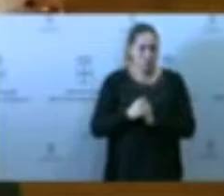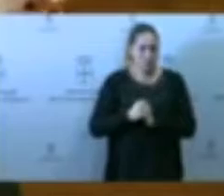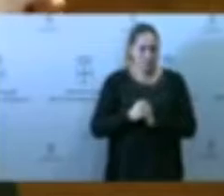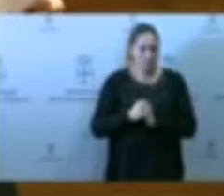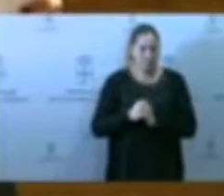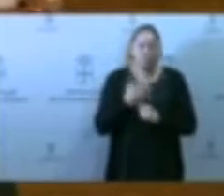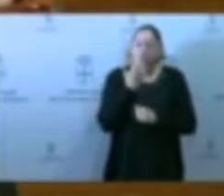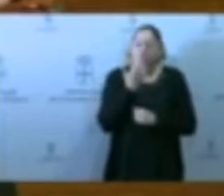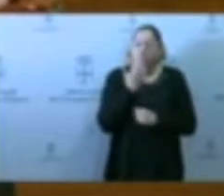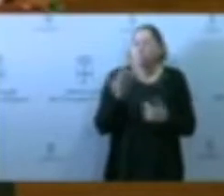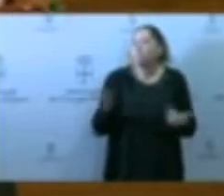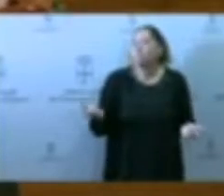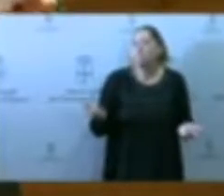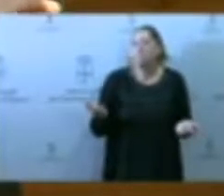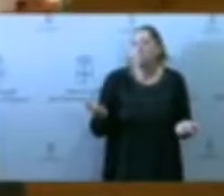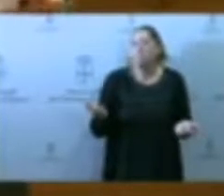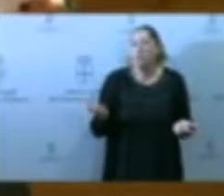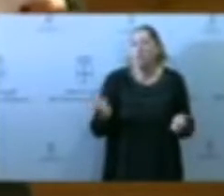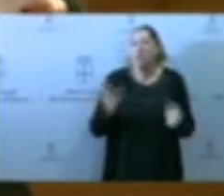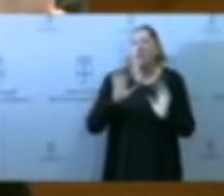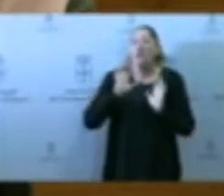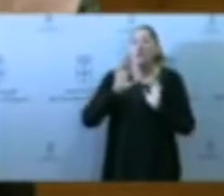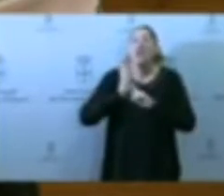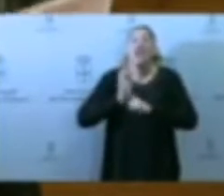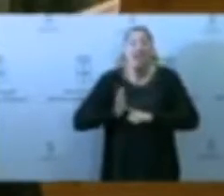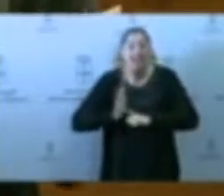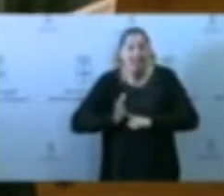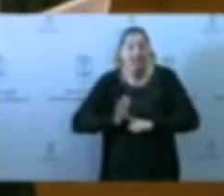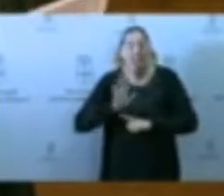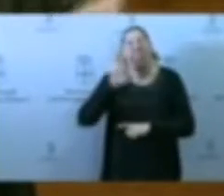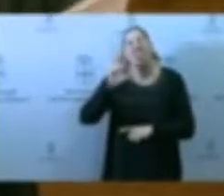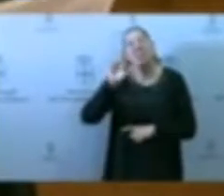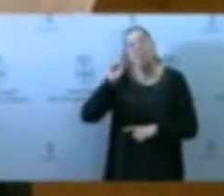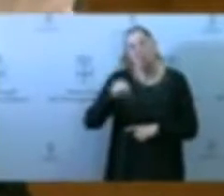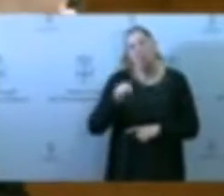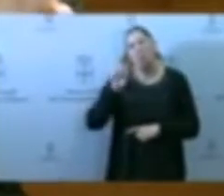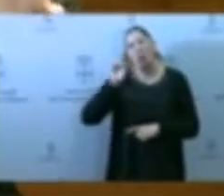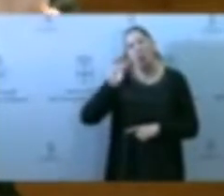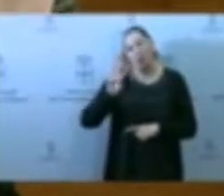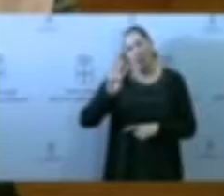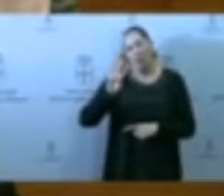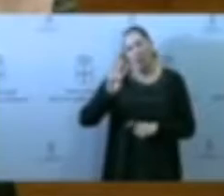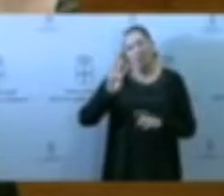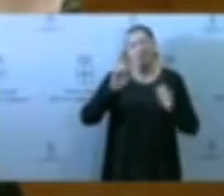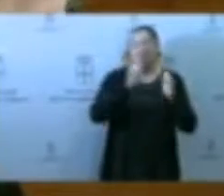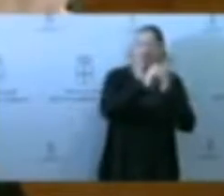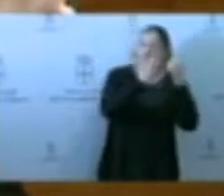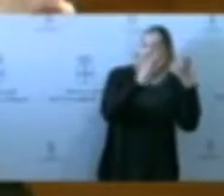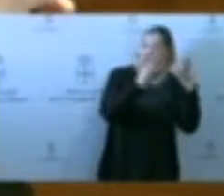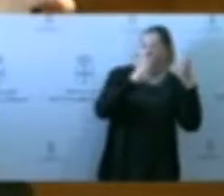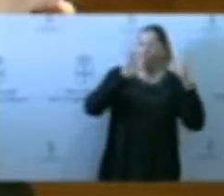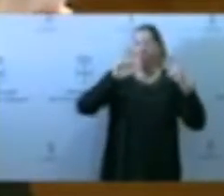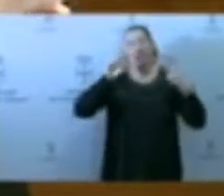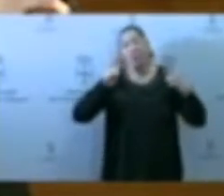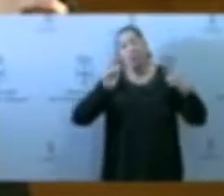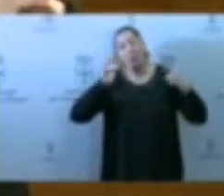Y, por ejemplo, en Castilla-La Mancha del 5,4%. Fíjese usted, del 28% al